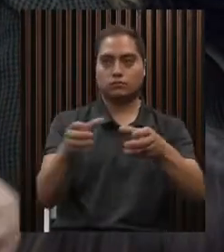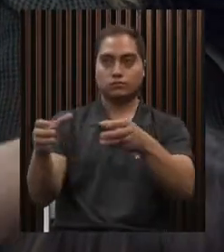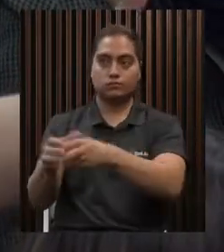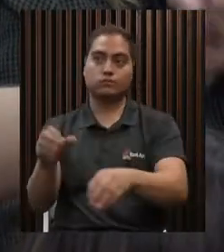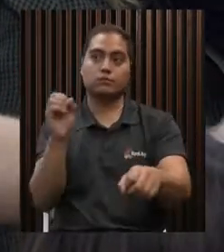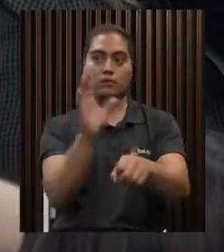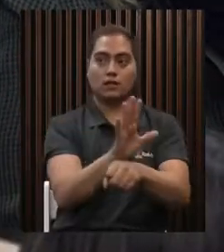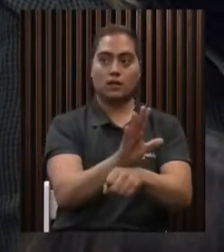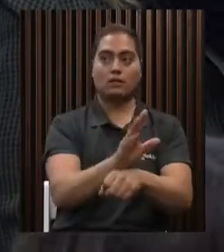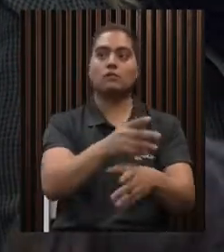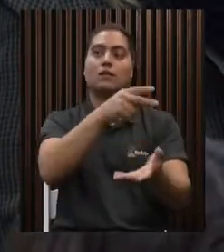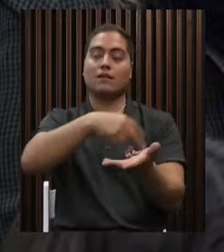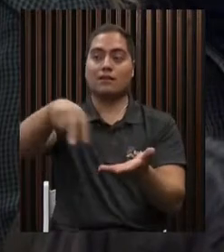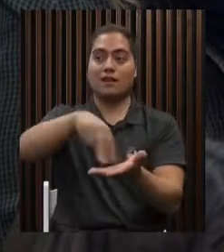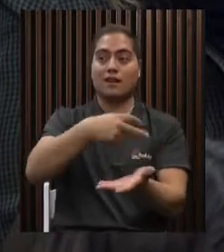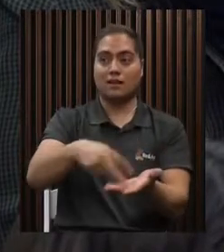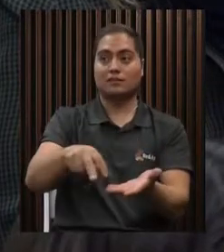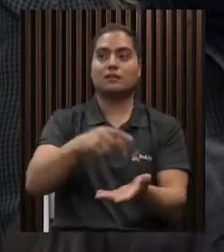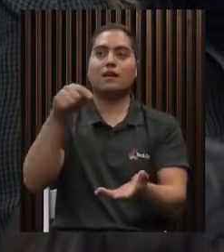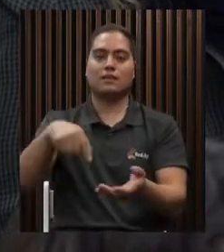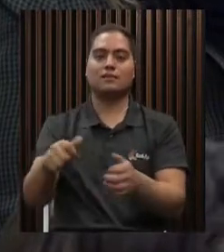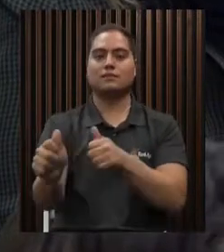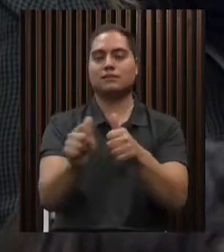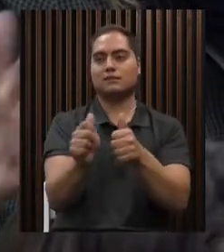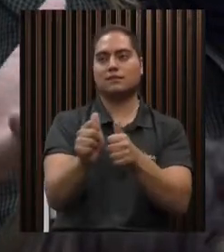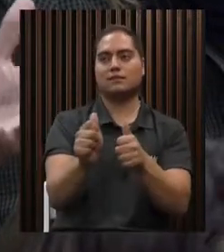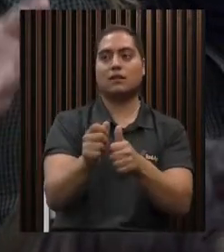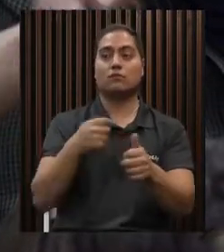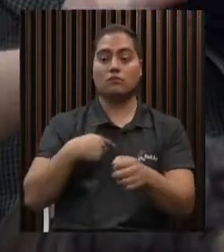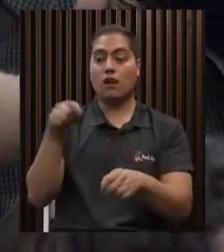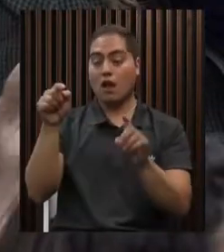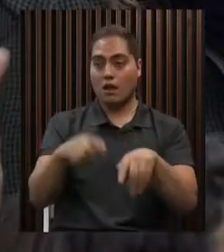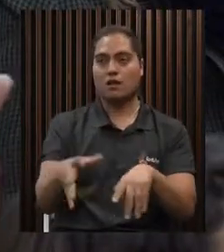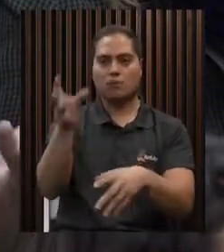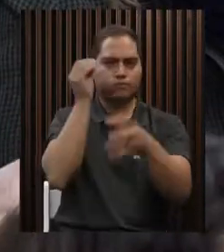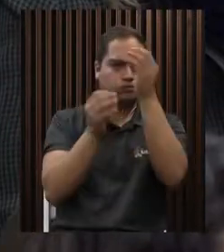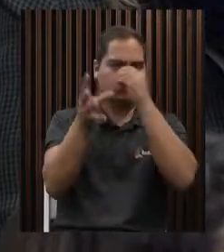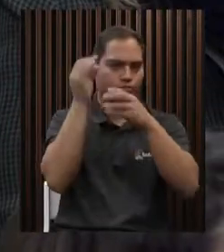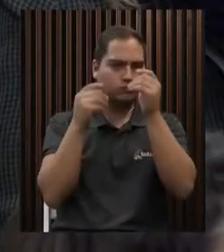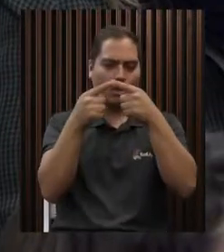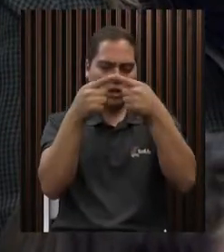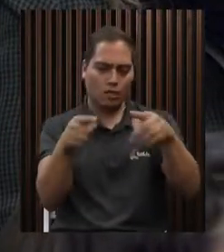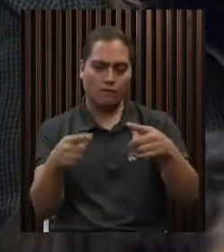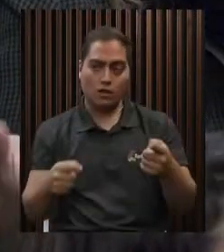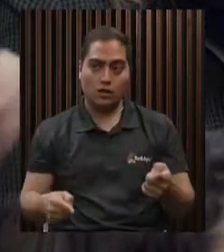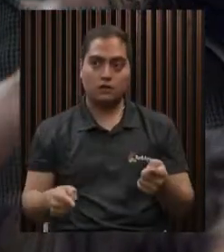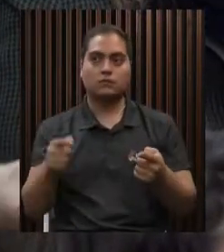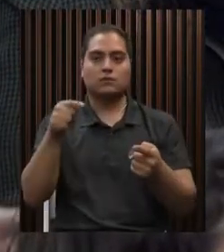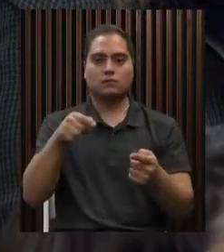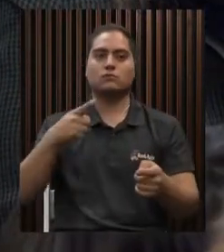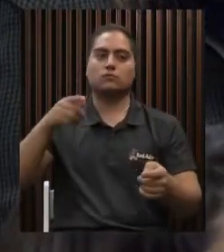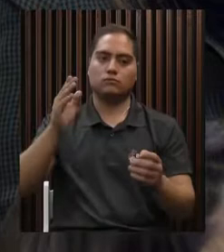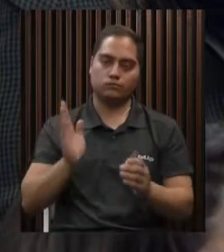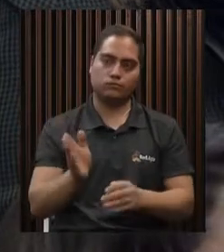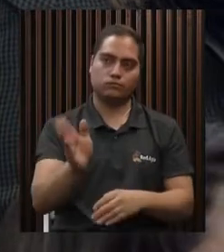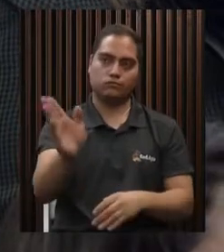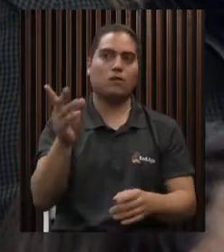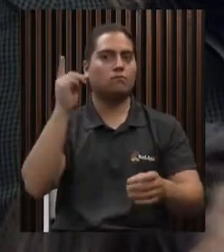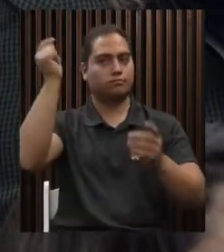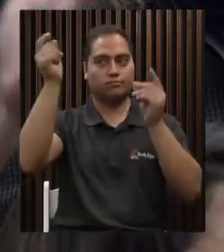también funciones distendidas aquí en GAM, y estoy aquí para aprender de nuestras diferencias y humanidades para seguir creando y produciendo de